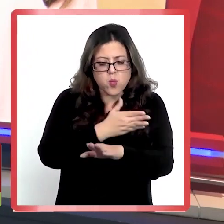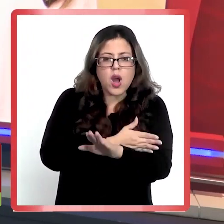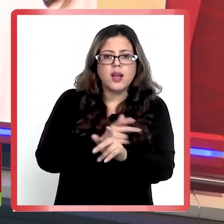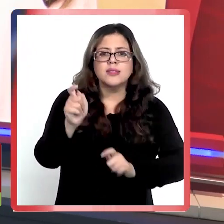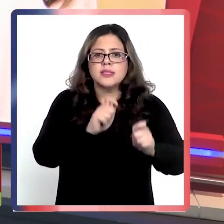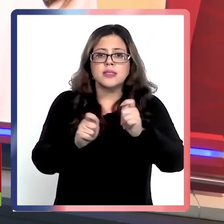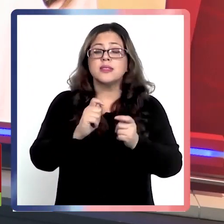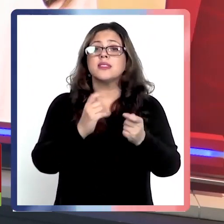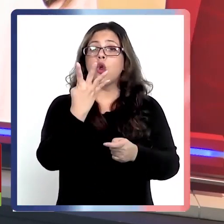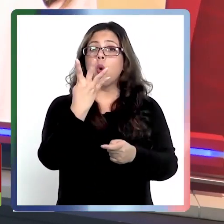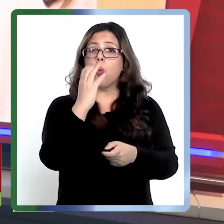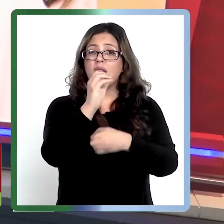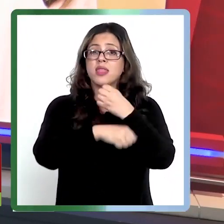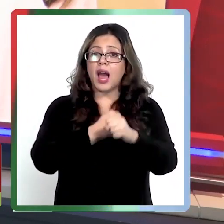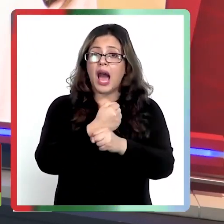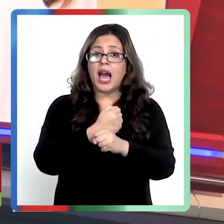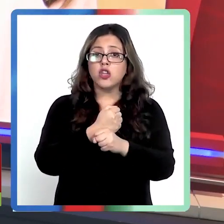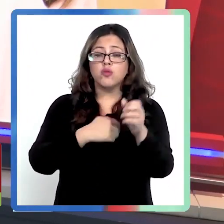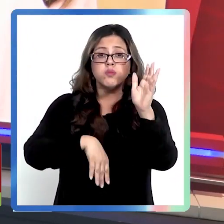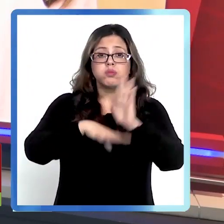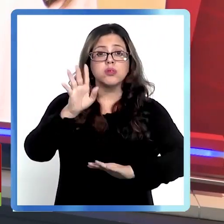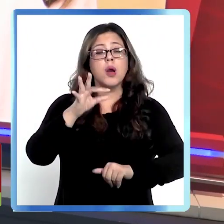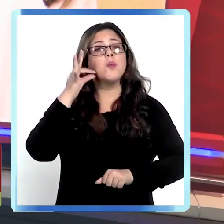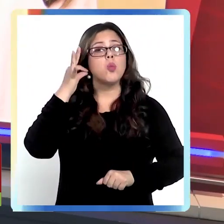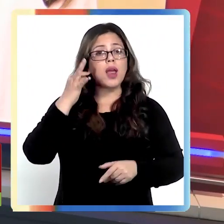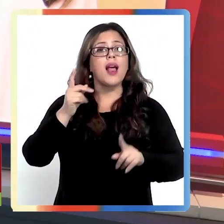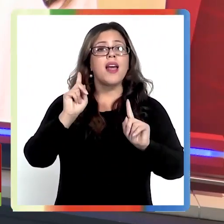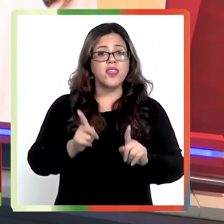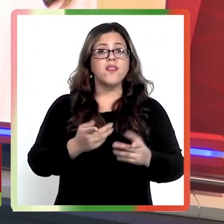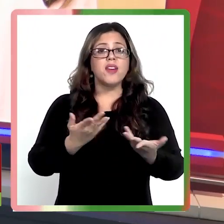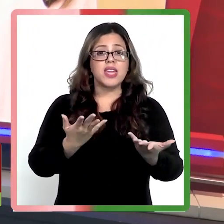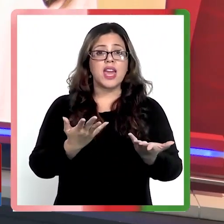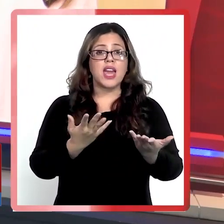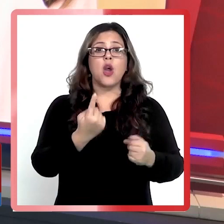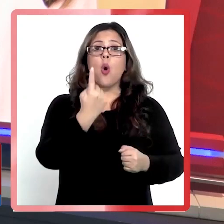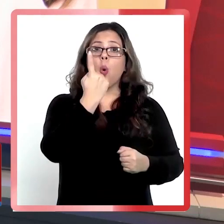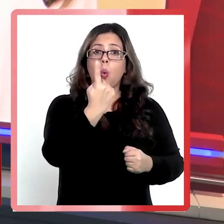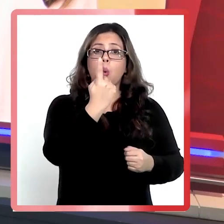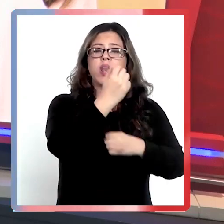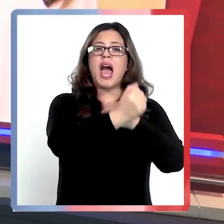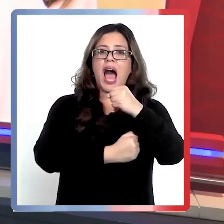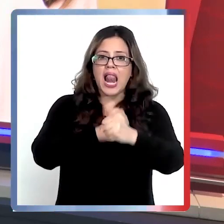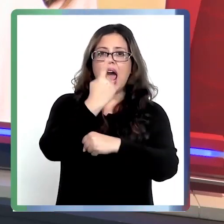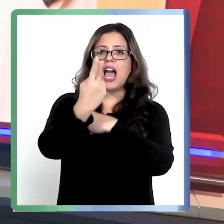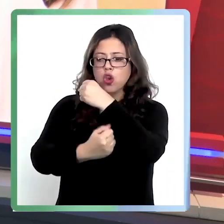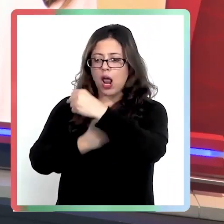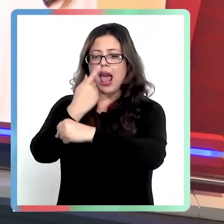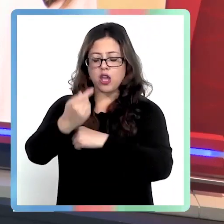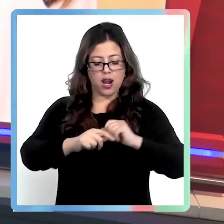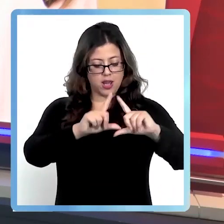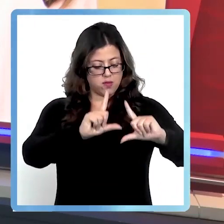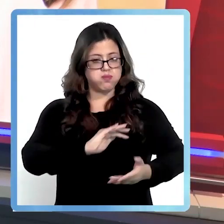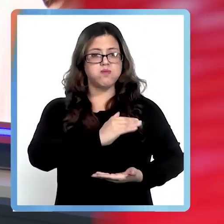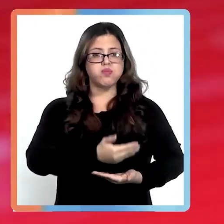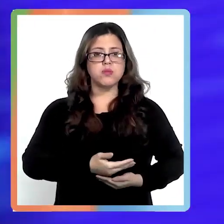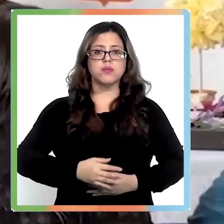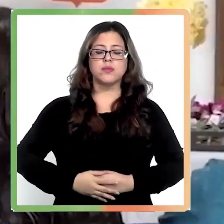tiempo. A partir de los 40 años de edad, las mujeres deben realizarse una mamografía anual. BTV nos